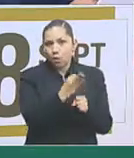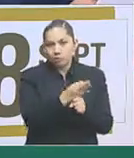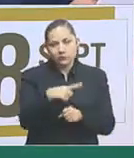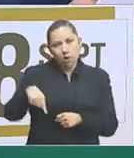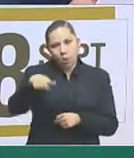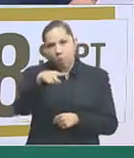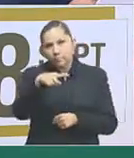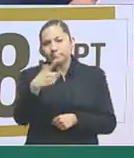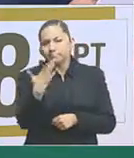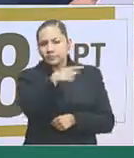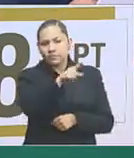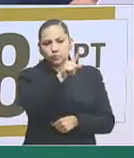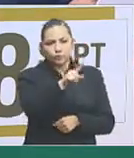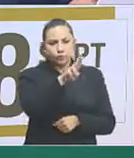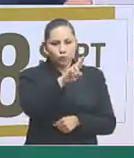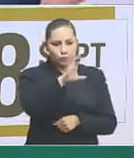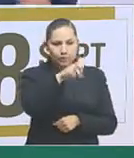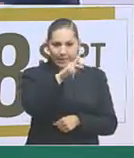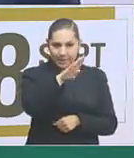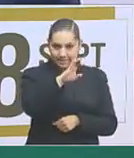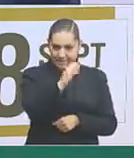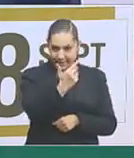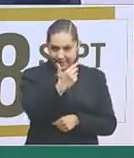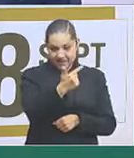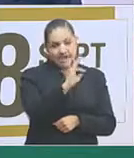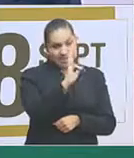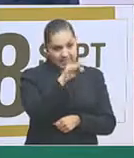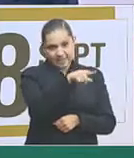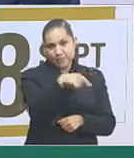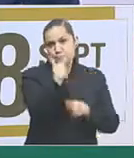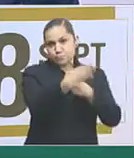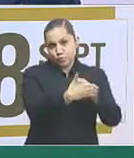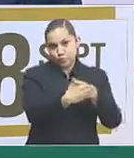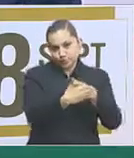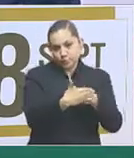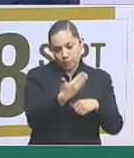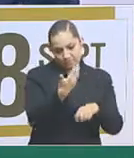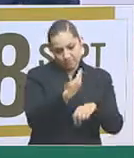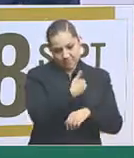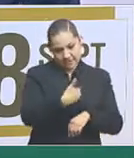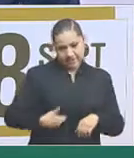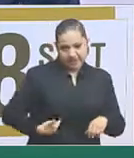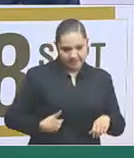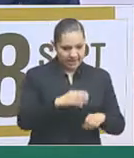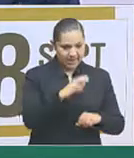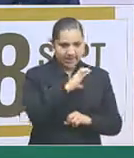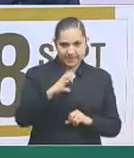pudiera ser candidato presidencial en las elecciones de los eeuu